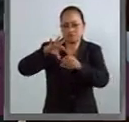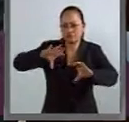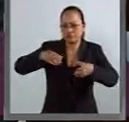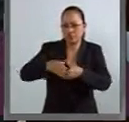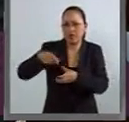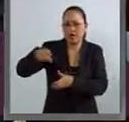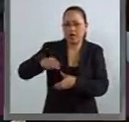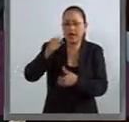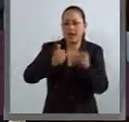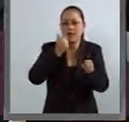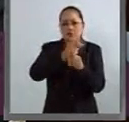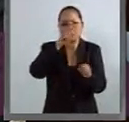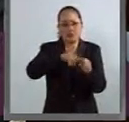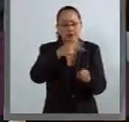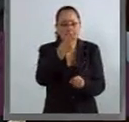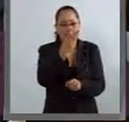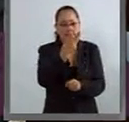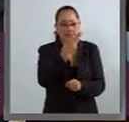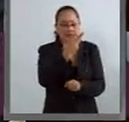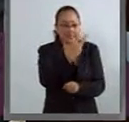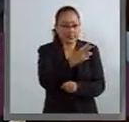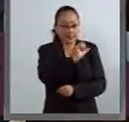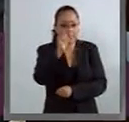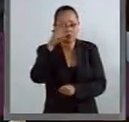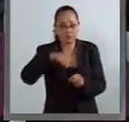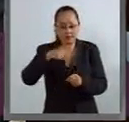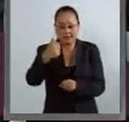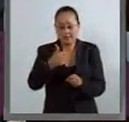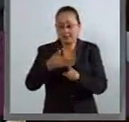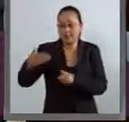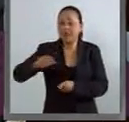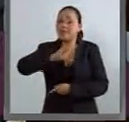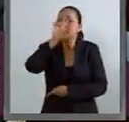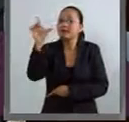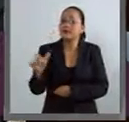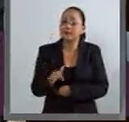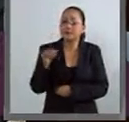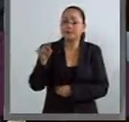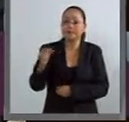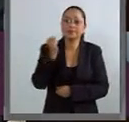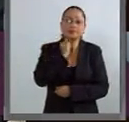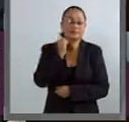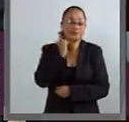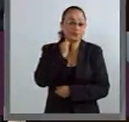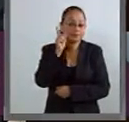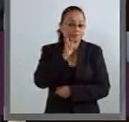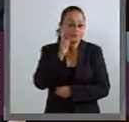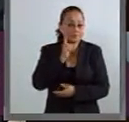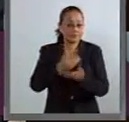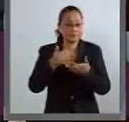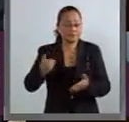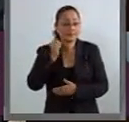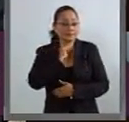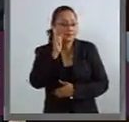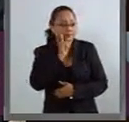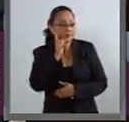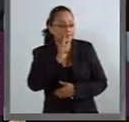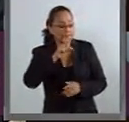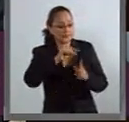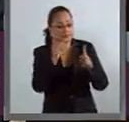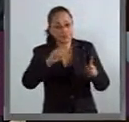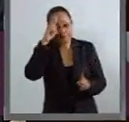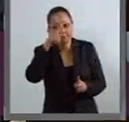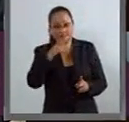periodo 2003-2006, y luego se convierte en senadora. Actualmente es senadora de la República para el